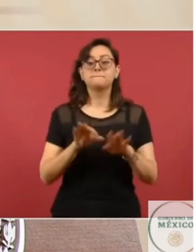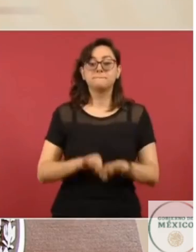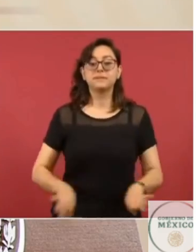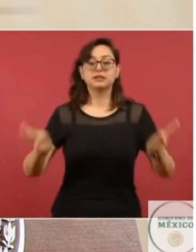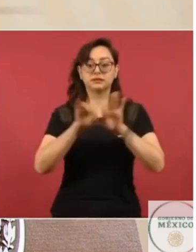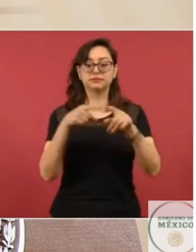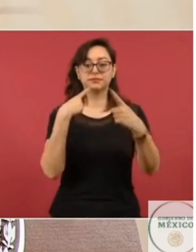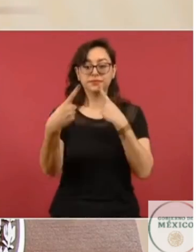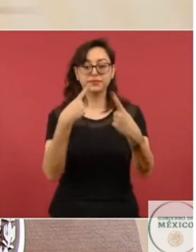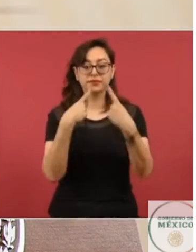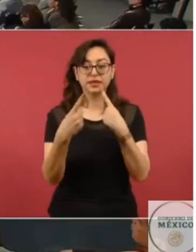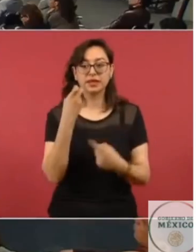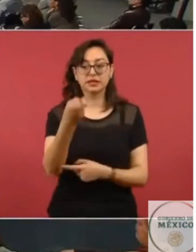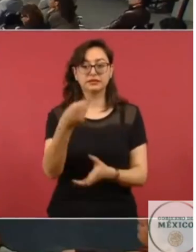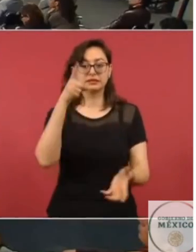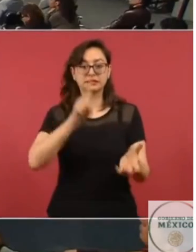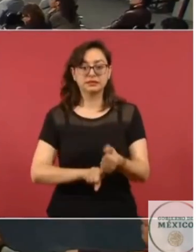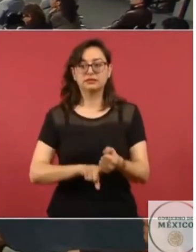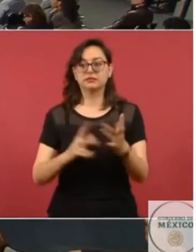porque eso es la democracia.